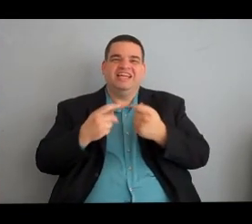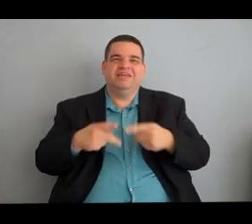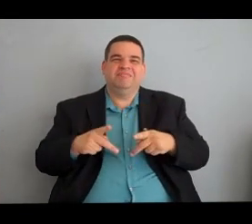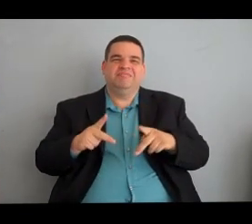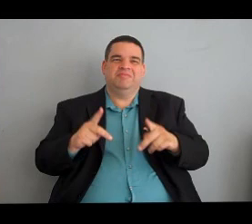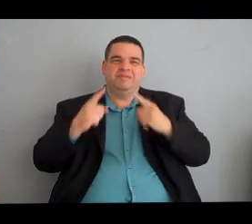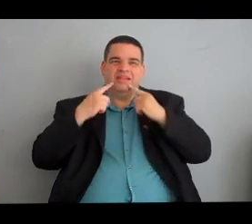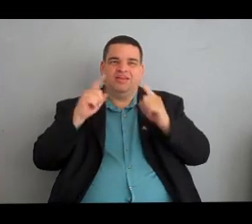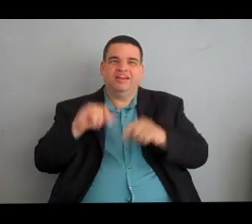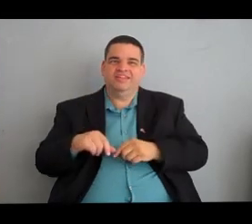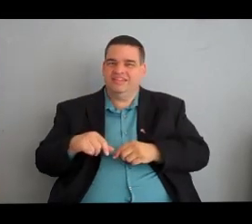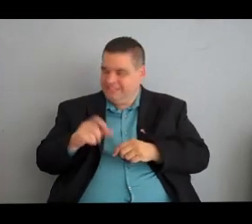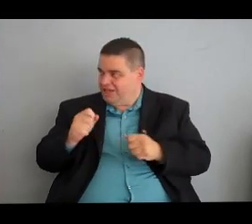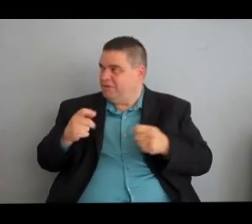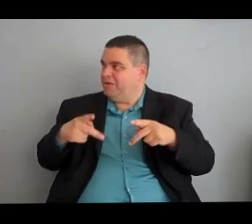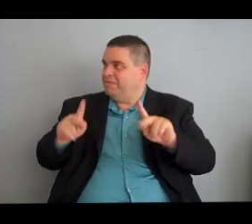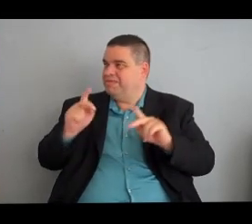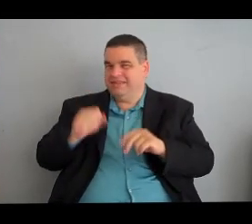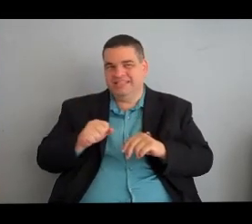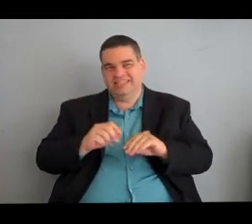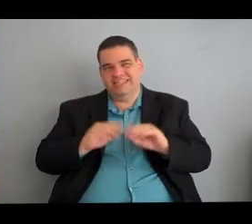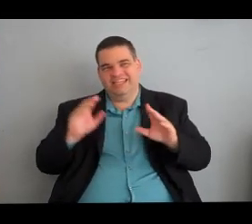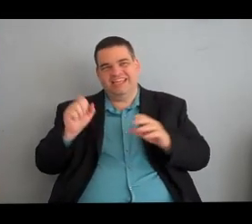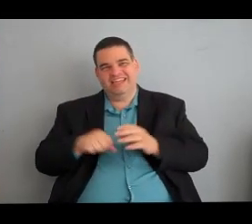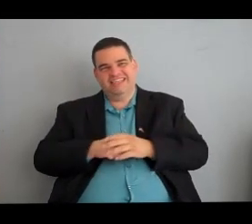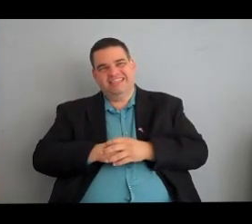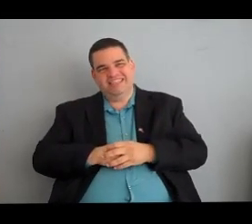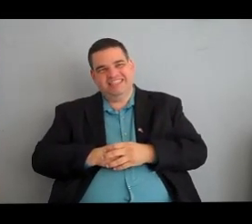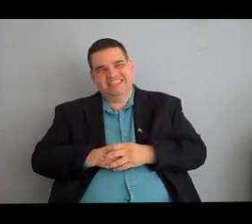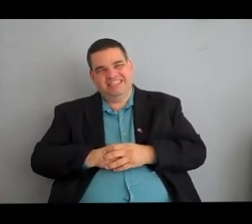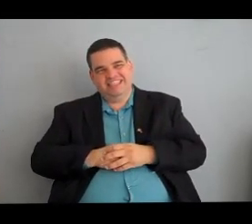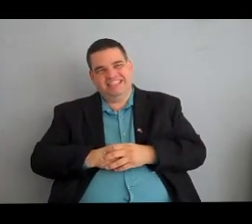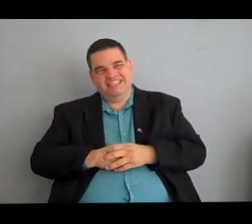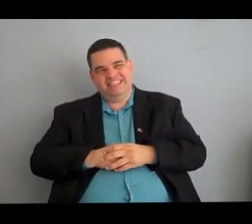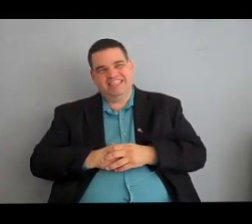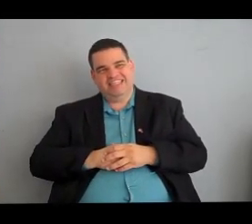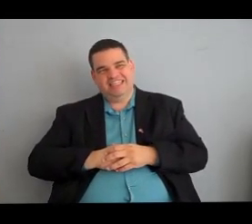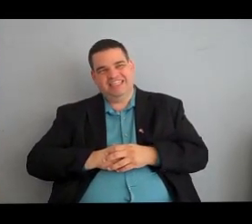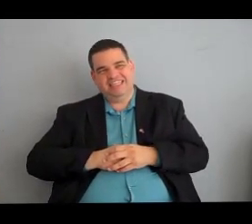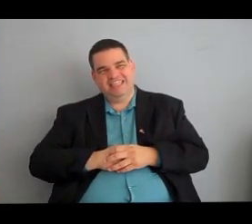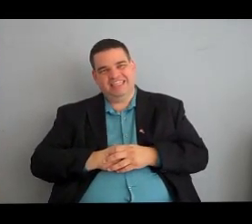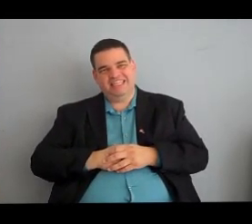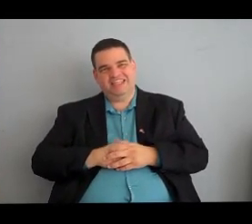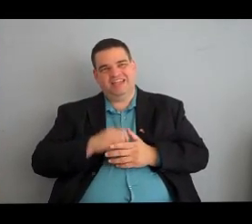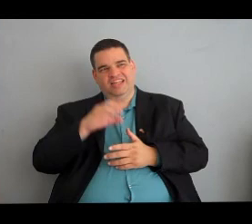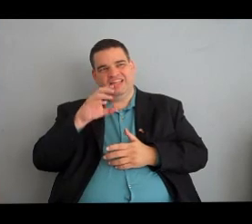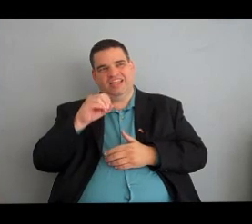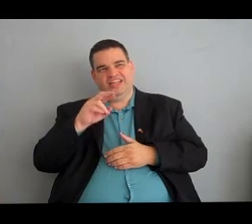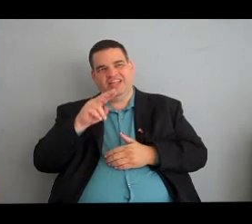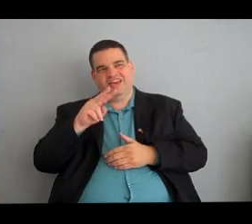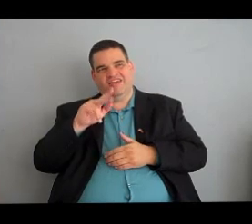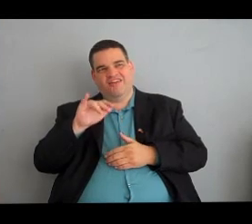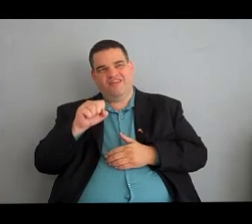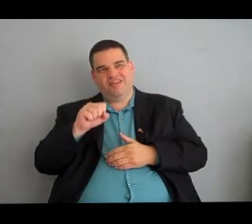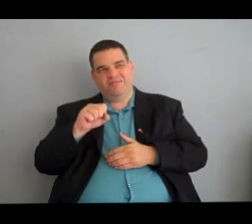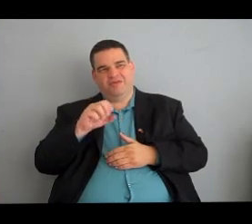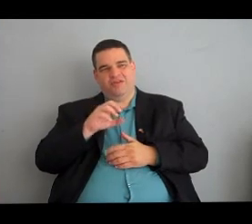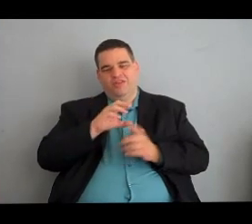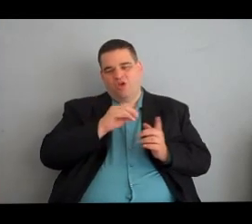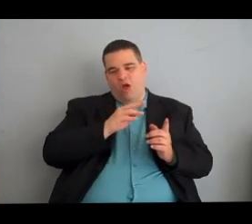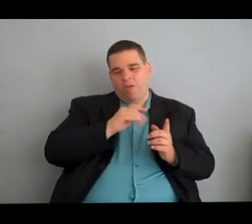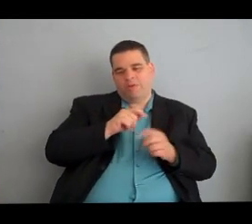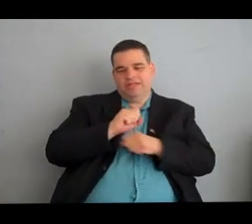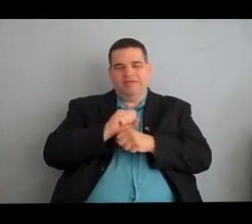que sí. Seguro que sí. Claro. Y entonces tú me dices, tú eres de Orocovis, pero vives en Coamo, Orocovis, pero estás trabajando en Ponce, en y tú Ponce. También eres de Coamo. No, yo